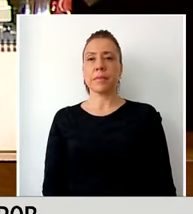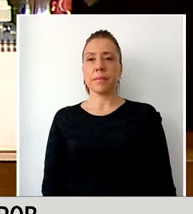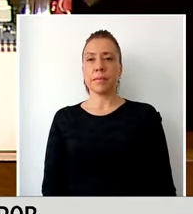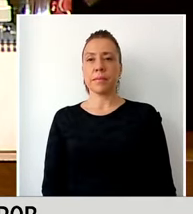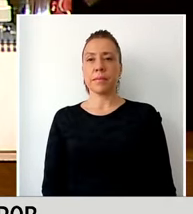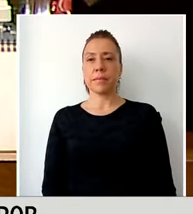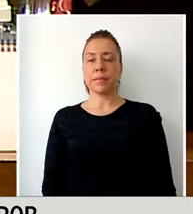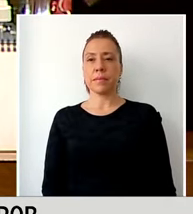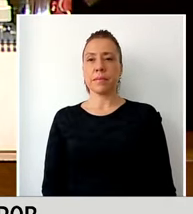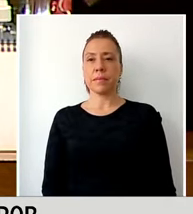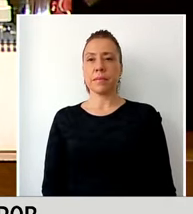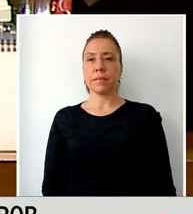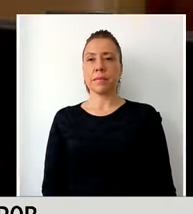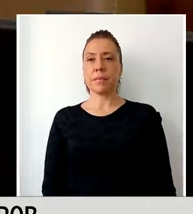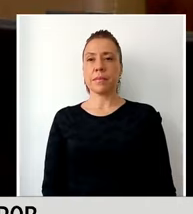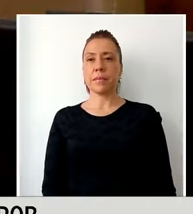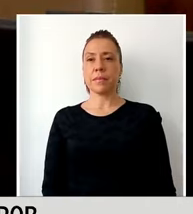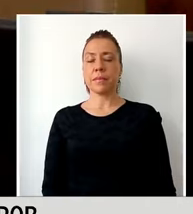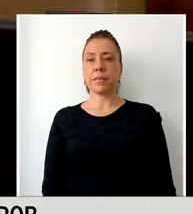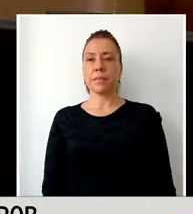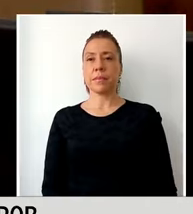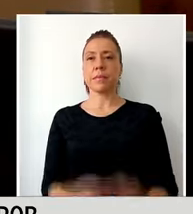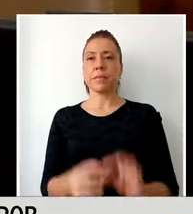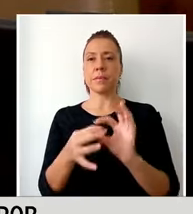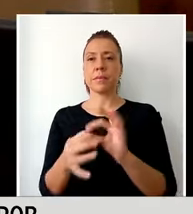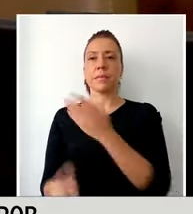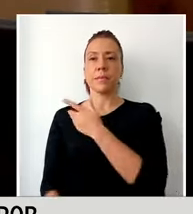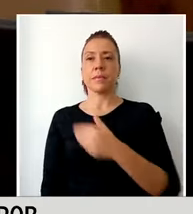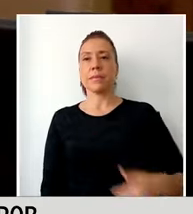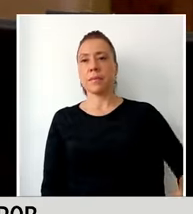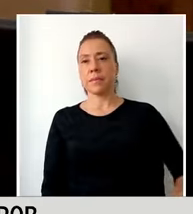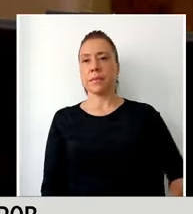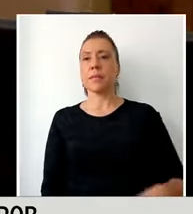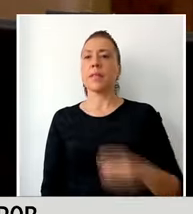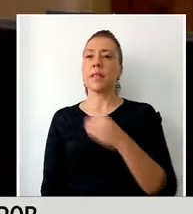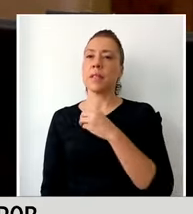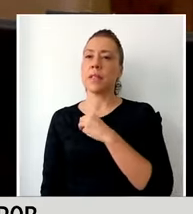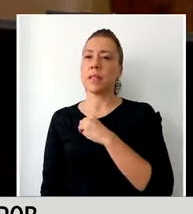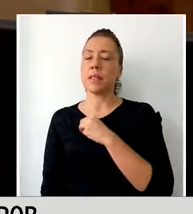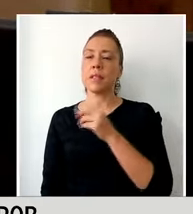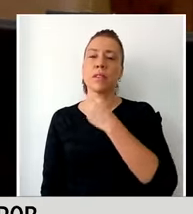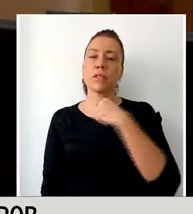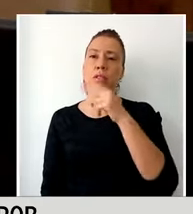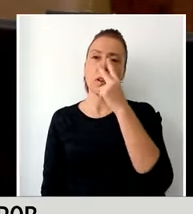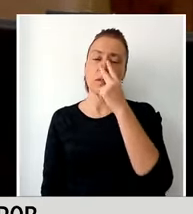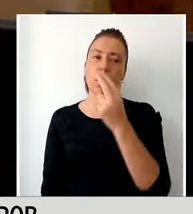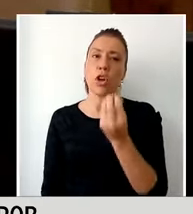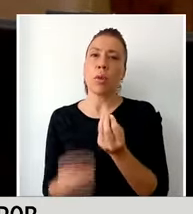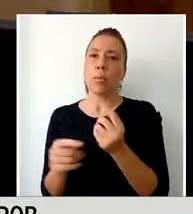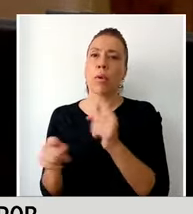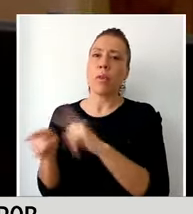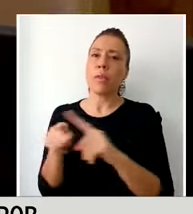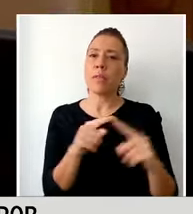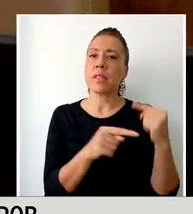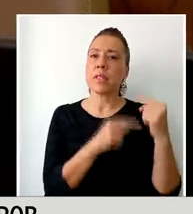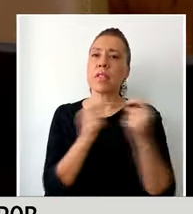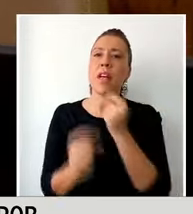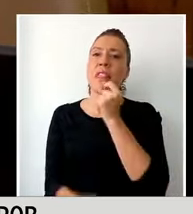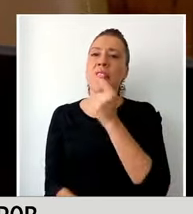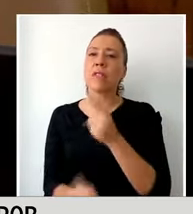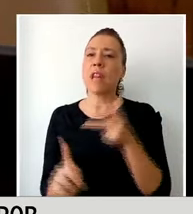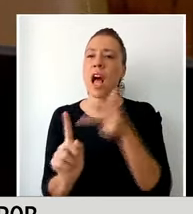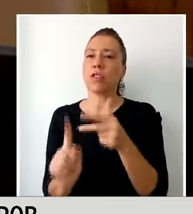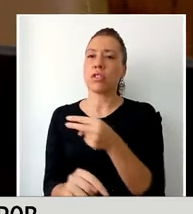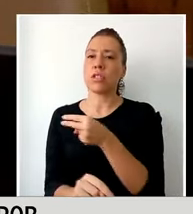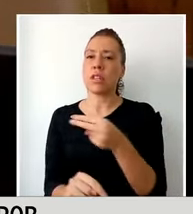Muchas gracias presidenta tristemente hemos visto como diversos casos de denuncias de acoso sexual realizadas